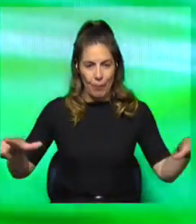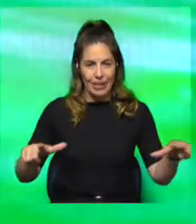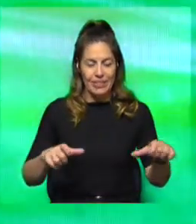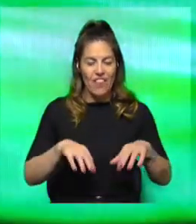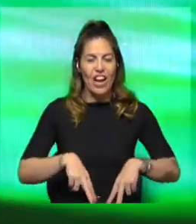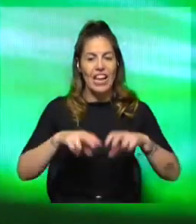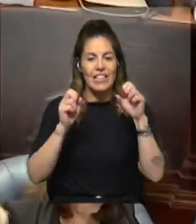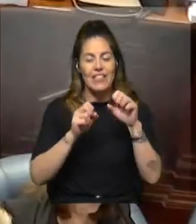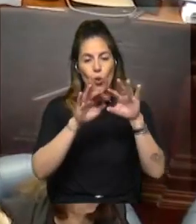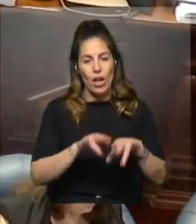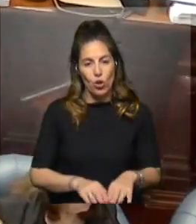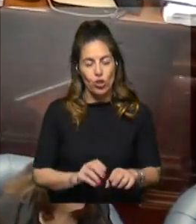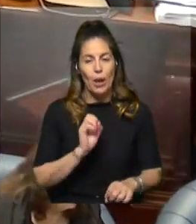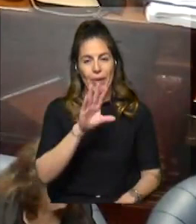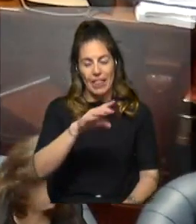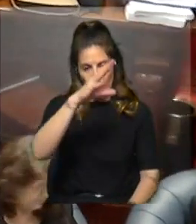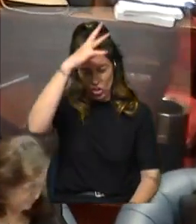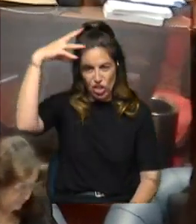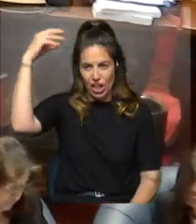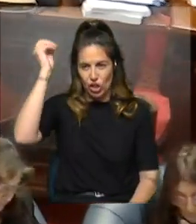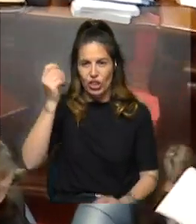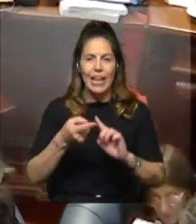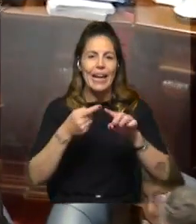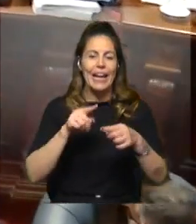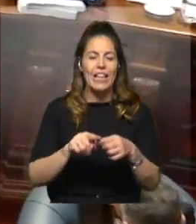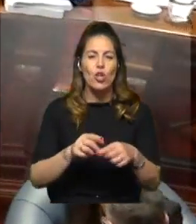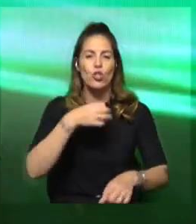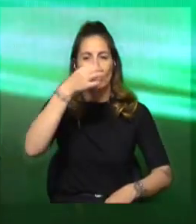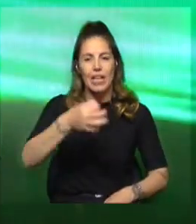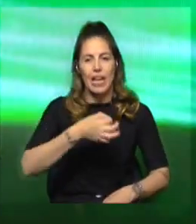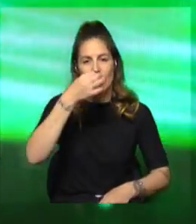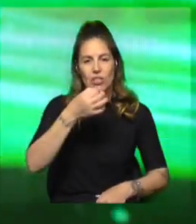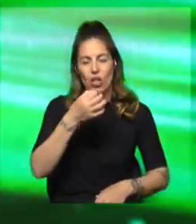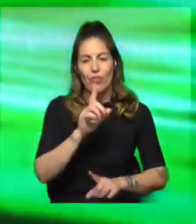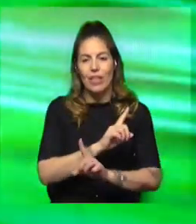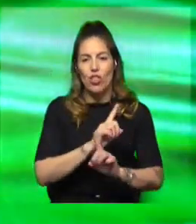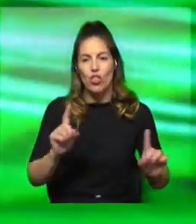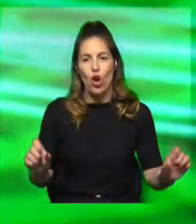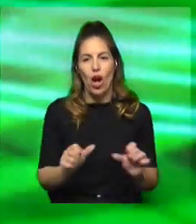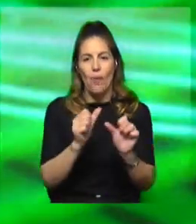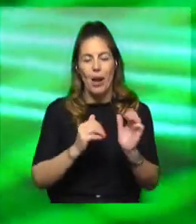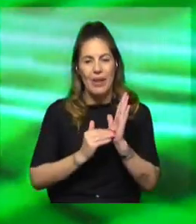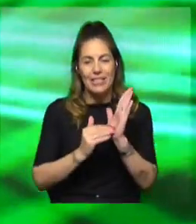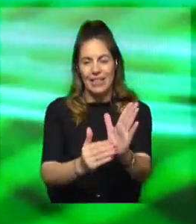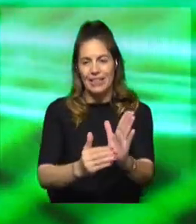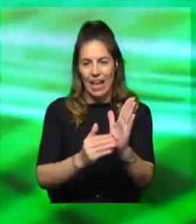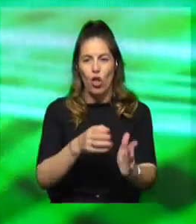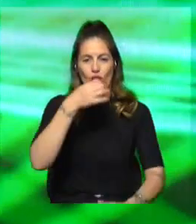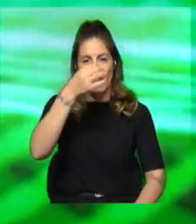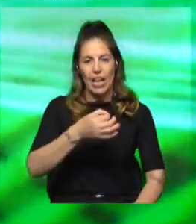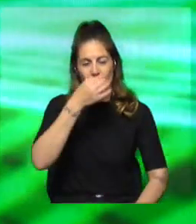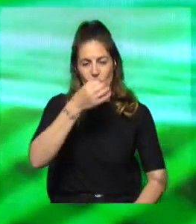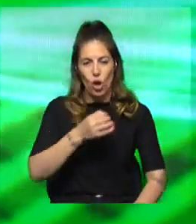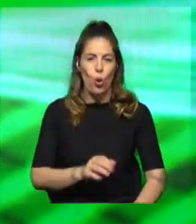el senador nacionalista Juan Sartori en relación a su declaración de omiso por la no presentación de sus